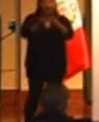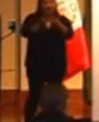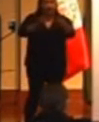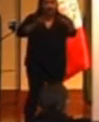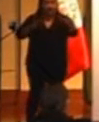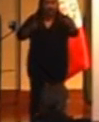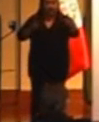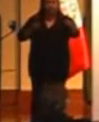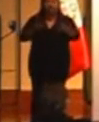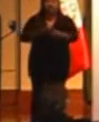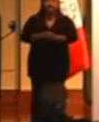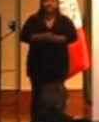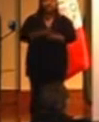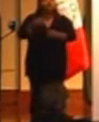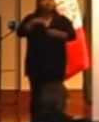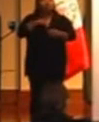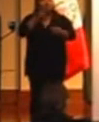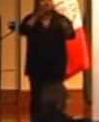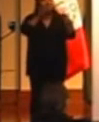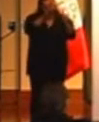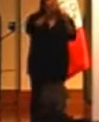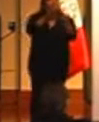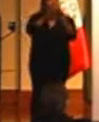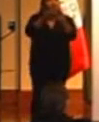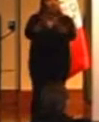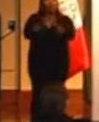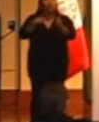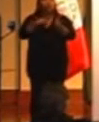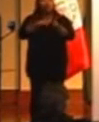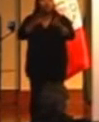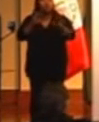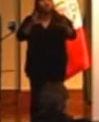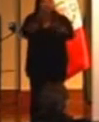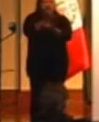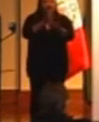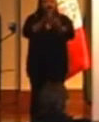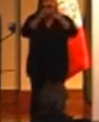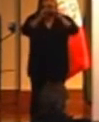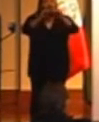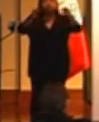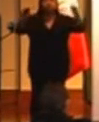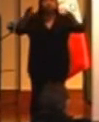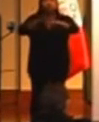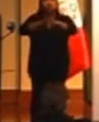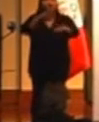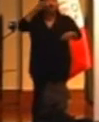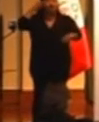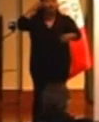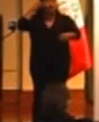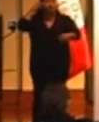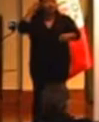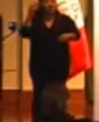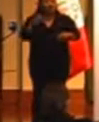estamos conectados con nuestra central de alerta Miraflores. Ahí lo pueden ver,